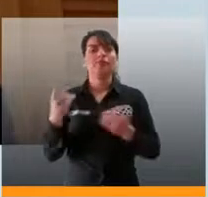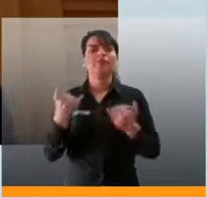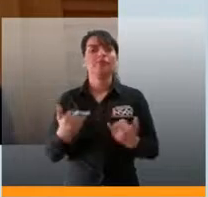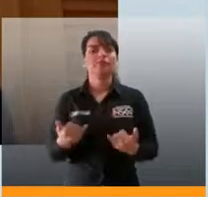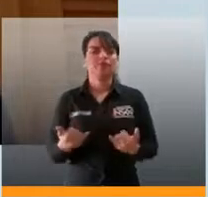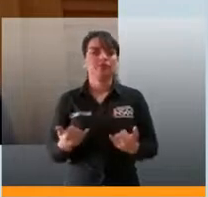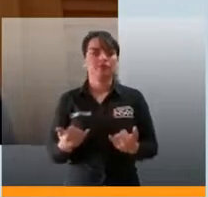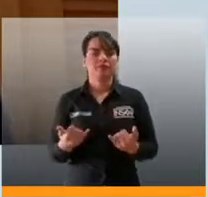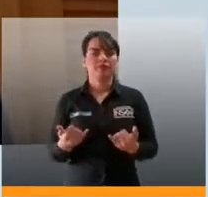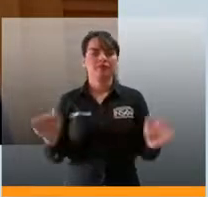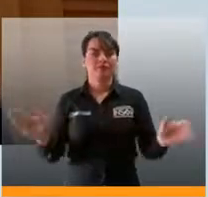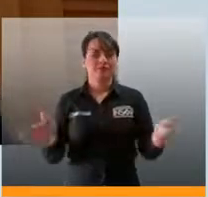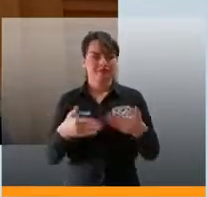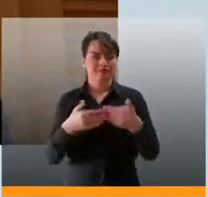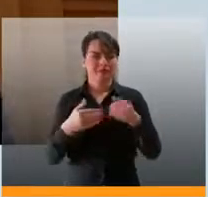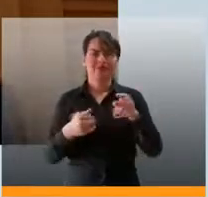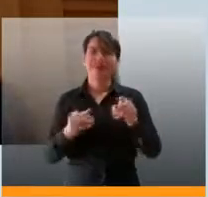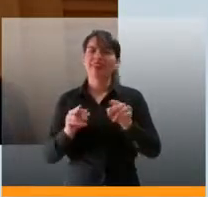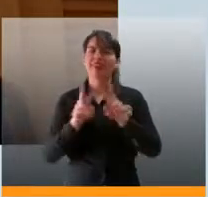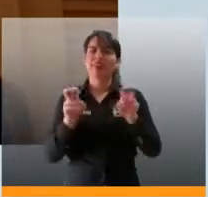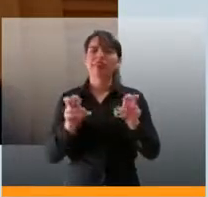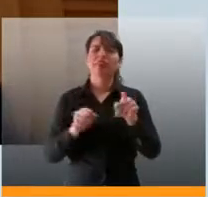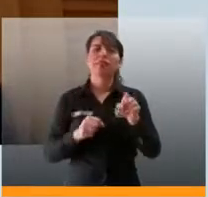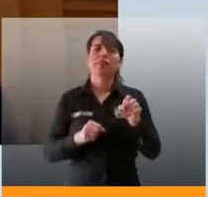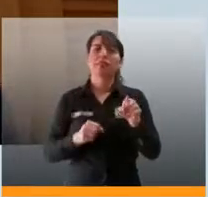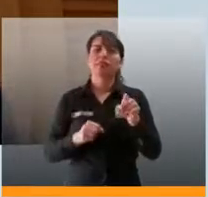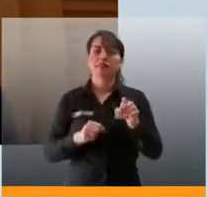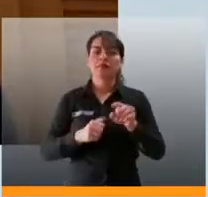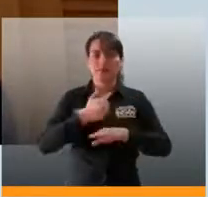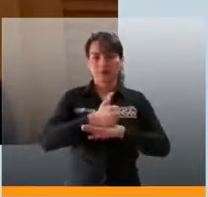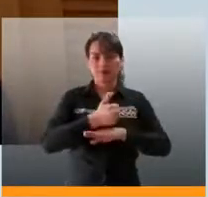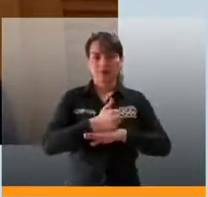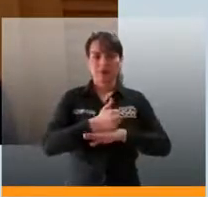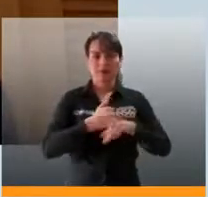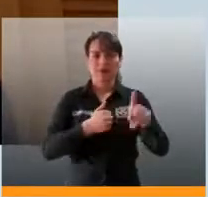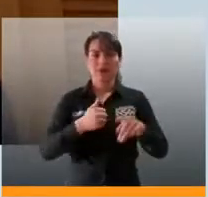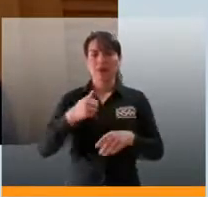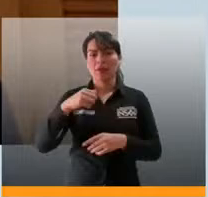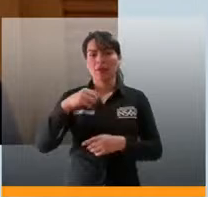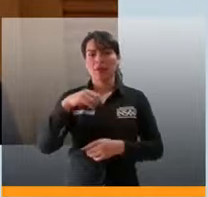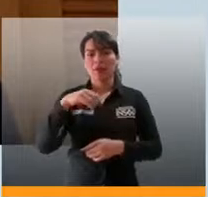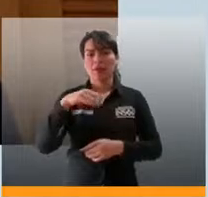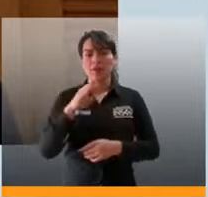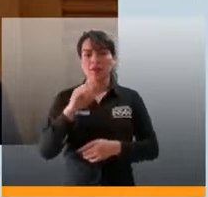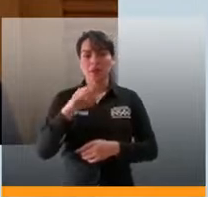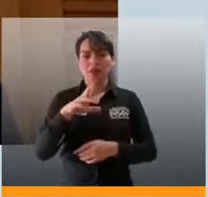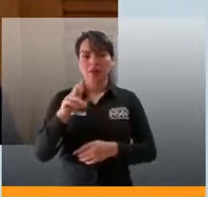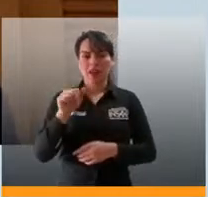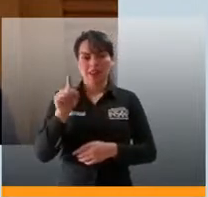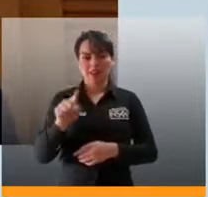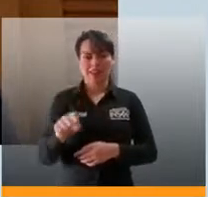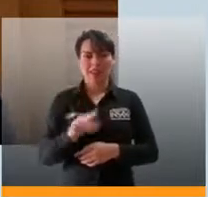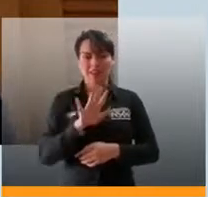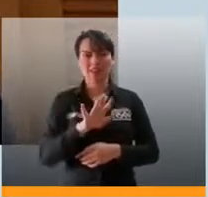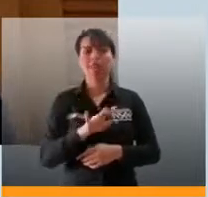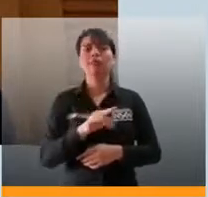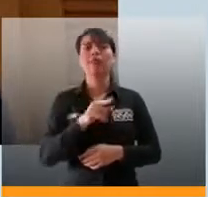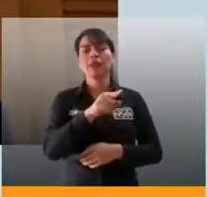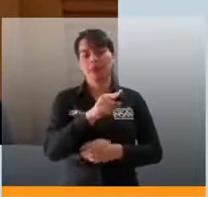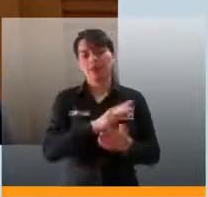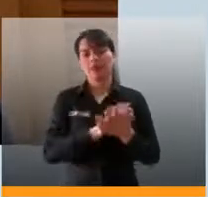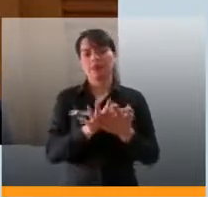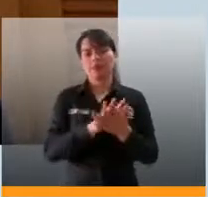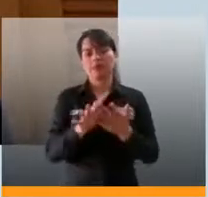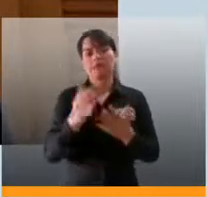cierra este bloque el rector Porras de UNIPAS, en donde me gustaría,